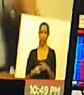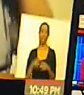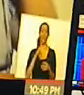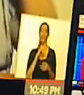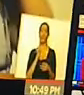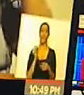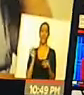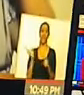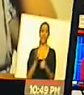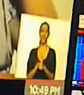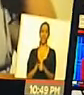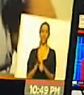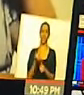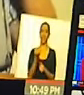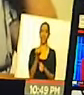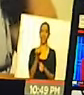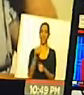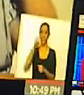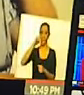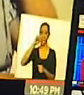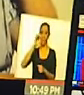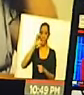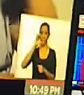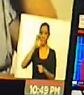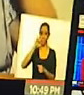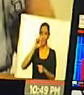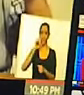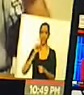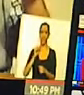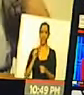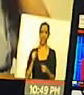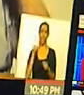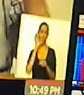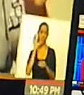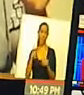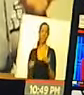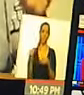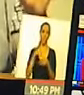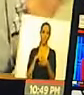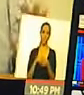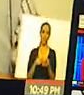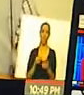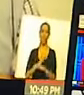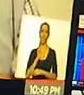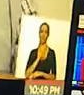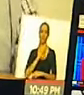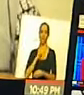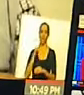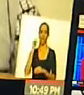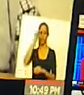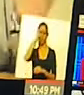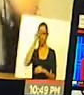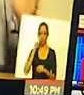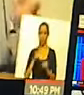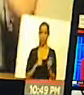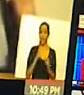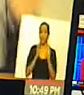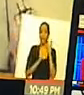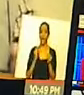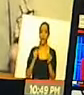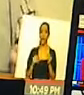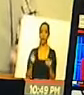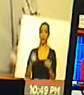cantidad de memes, situaciones, circunstancias, chistecitos y demás que había en las redes sociales este fin de semana. ¿Pero de qué se está hablando? De que el niño estaba